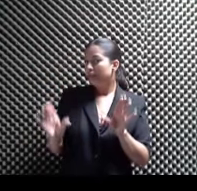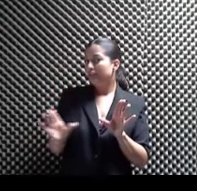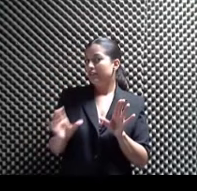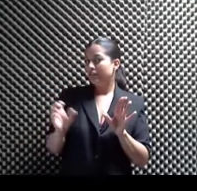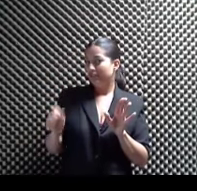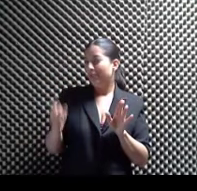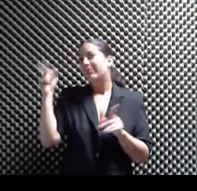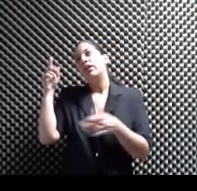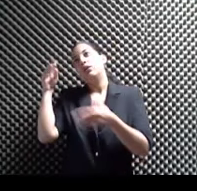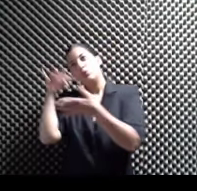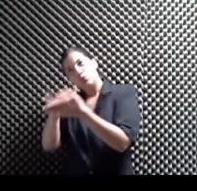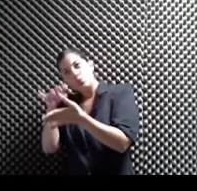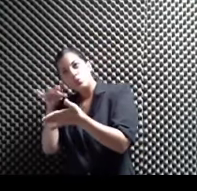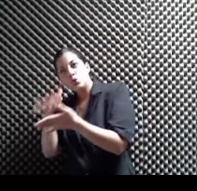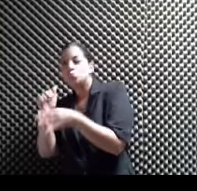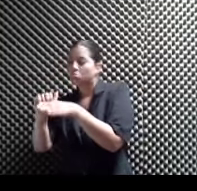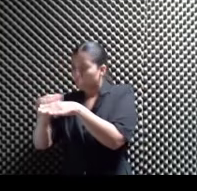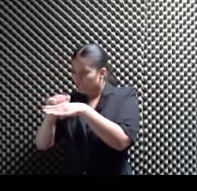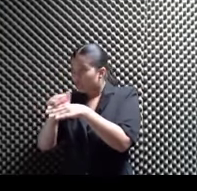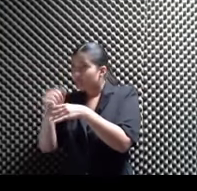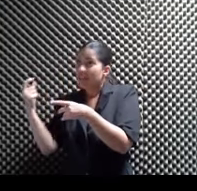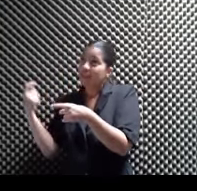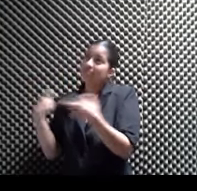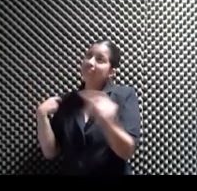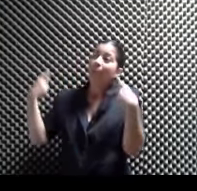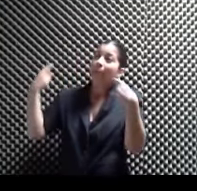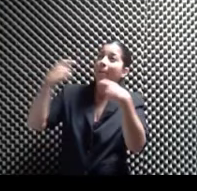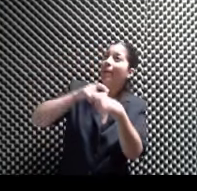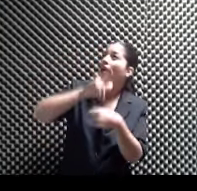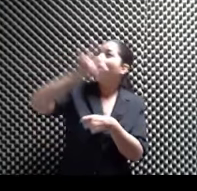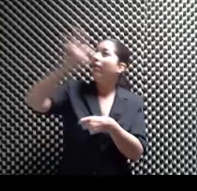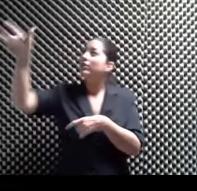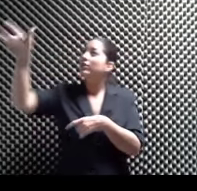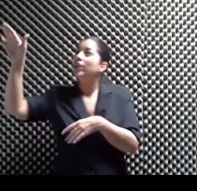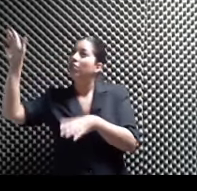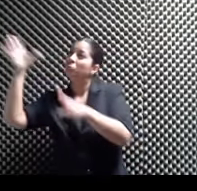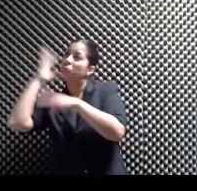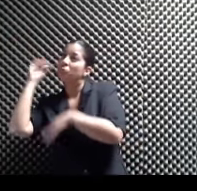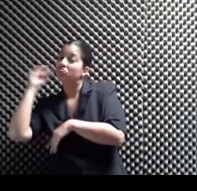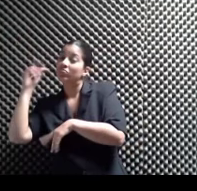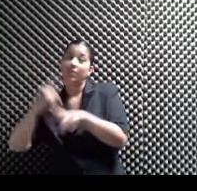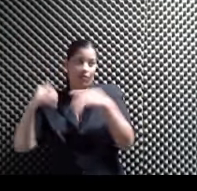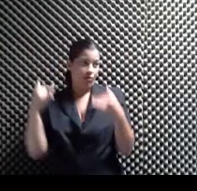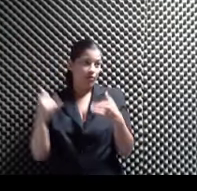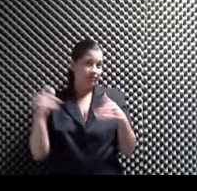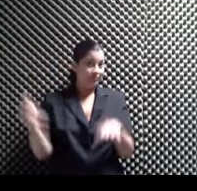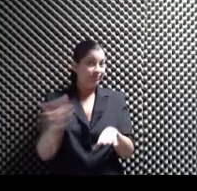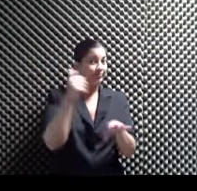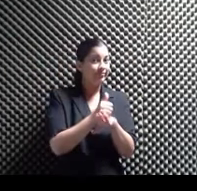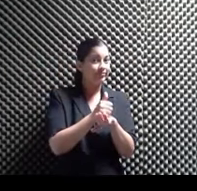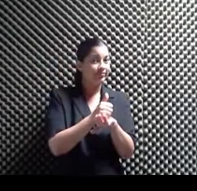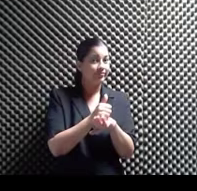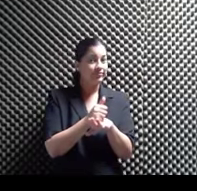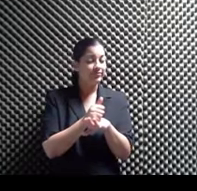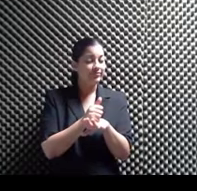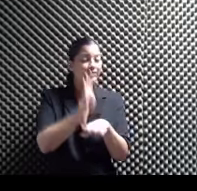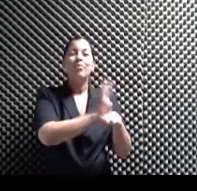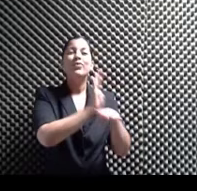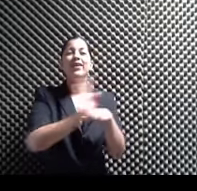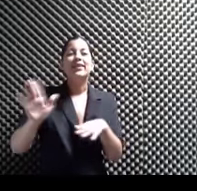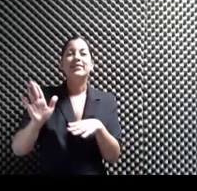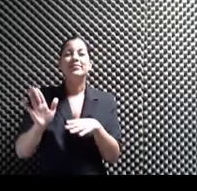estudiado ¿Verdad? Exacto De España Claro, claro Entonces está en su compañía Se llama Interacto Inc Me gusta ese